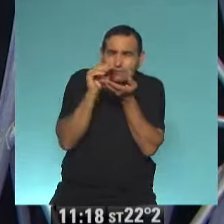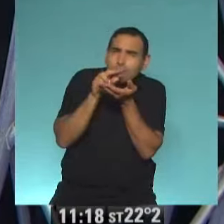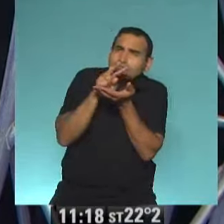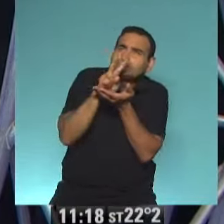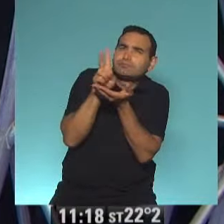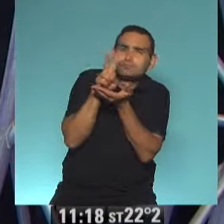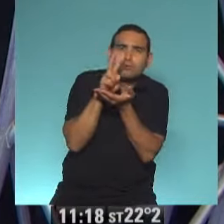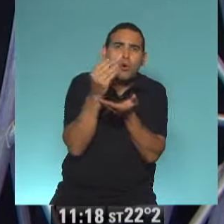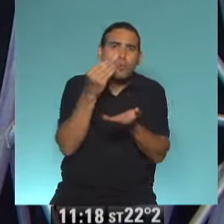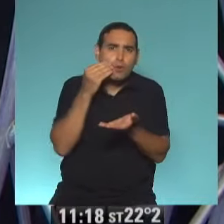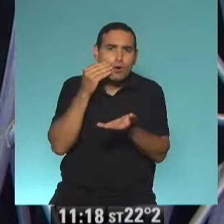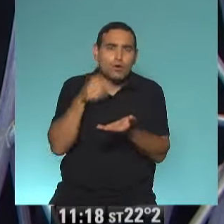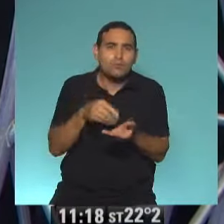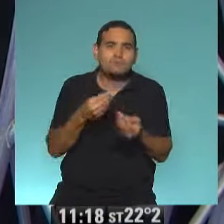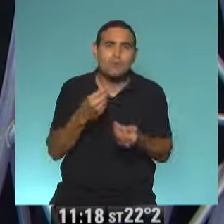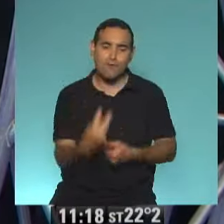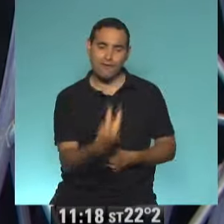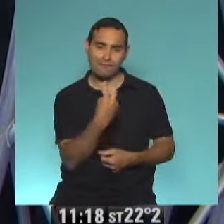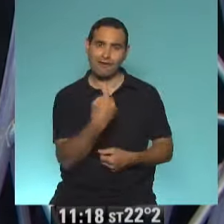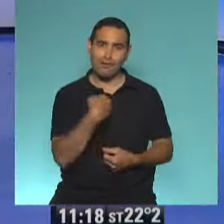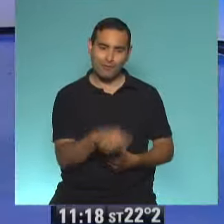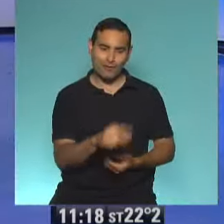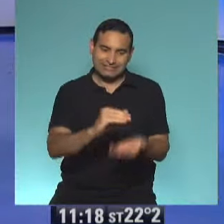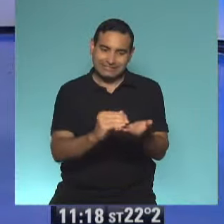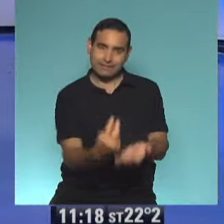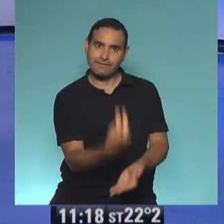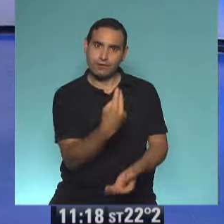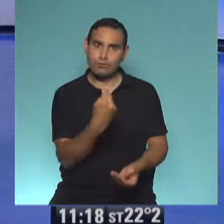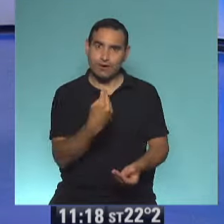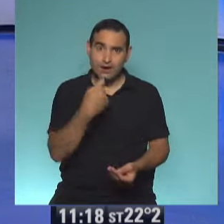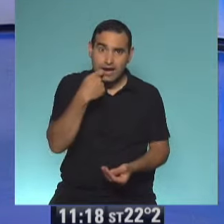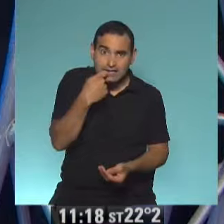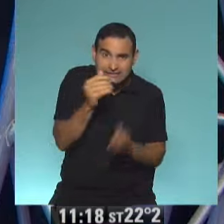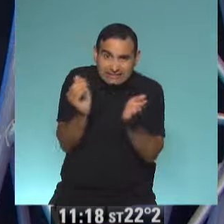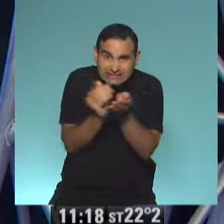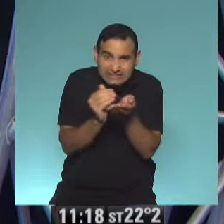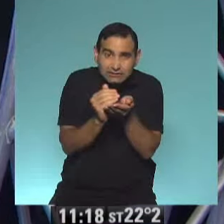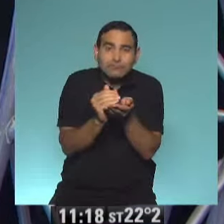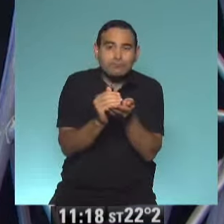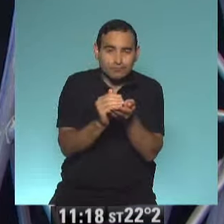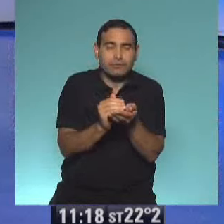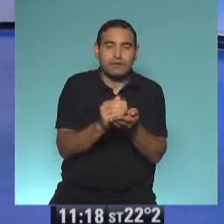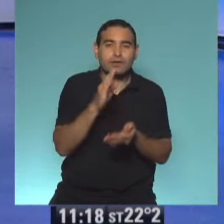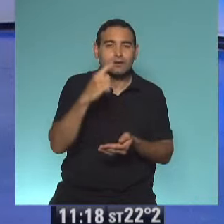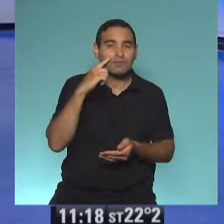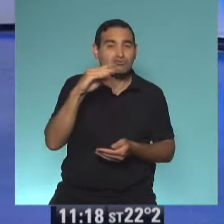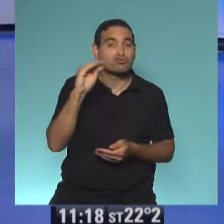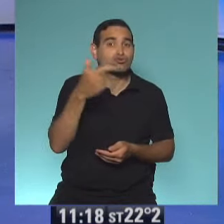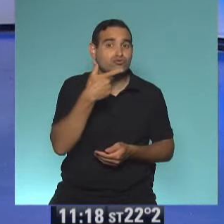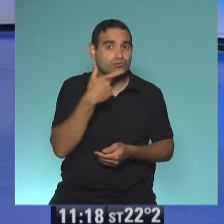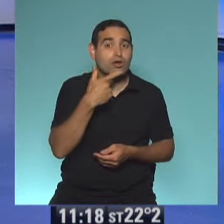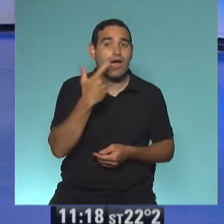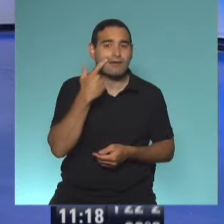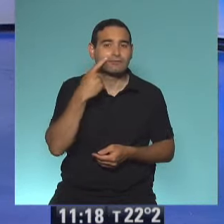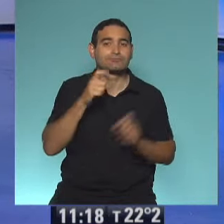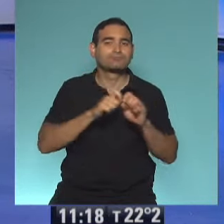nos vería ese animal a nosotros ahora? O sea, que estamos hablando de bichos. Estamos hablando de bichos. Entonces, insectos. ¿Qué les parece si